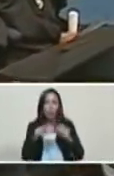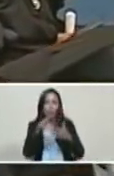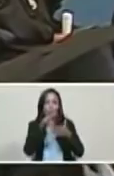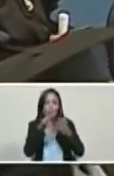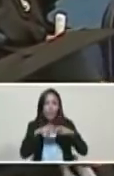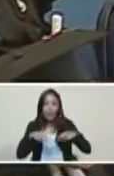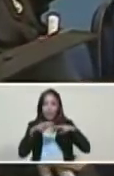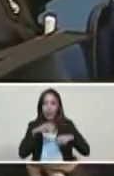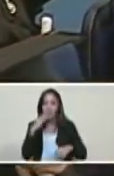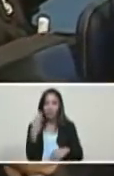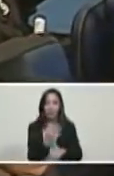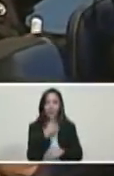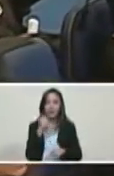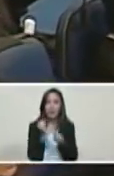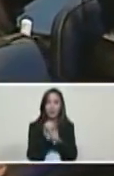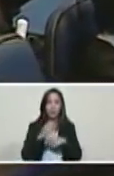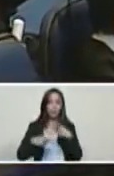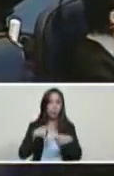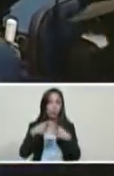toda la acción diaria.